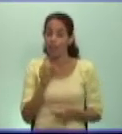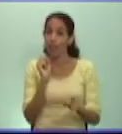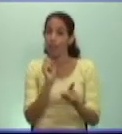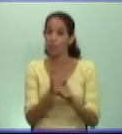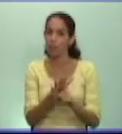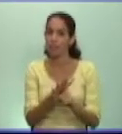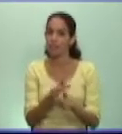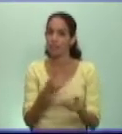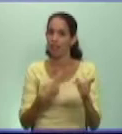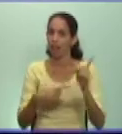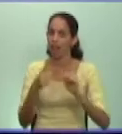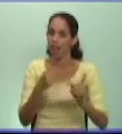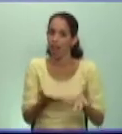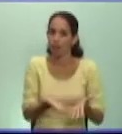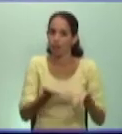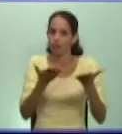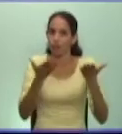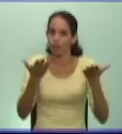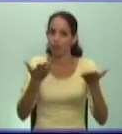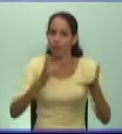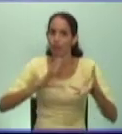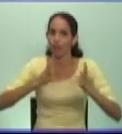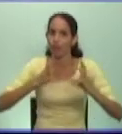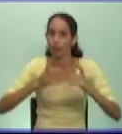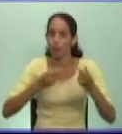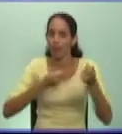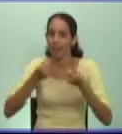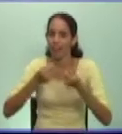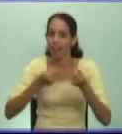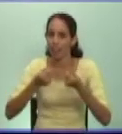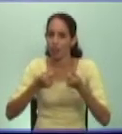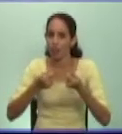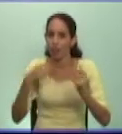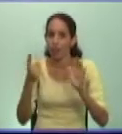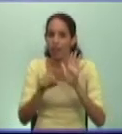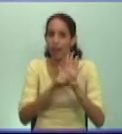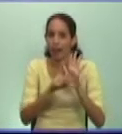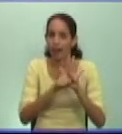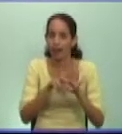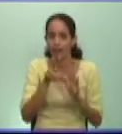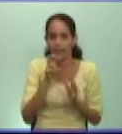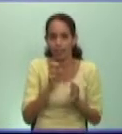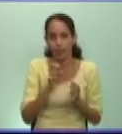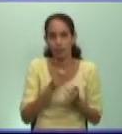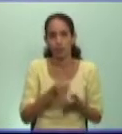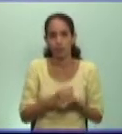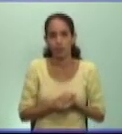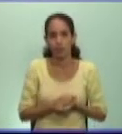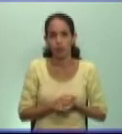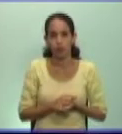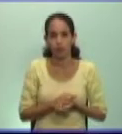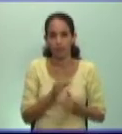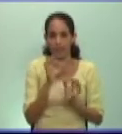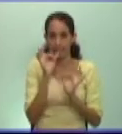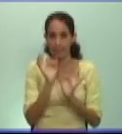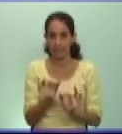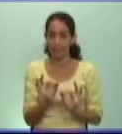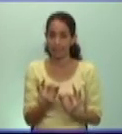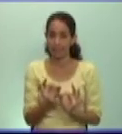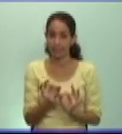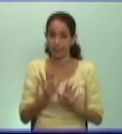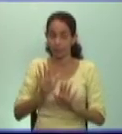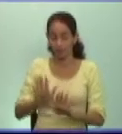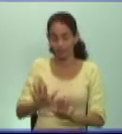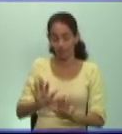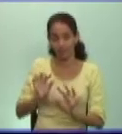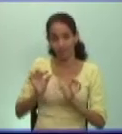algunos modelos económicos, algunas tendencias que se van dando a partir de este siglo, pero siempre con sus limitantes.